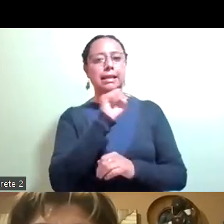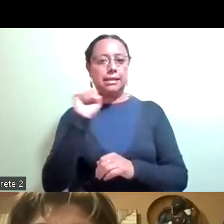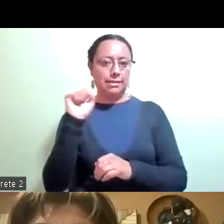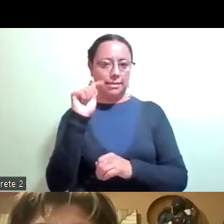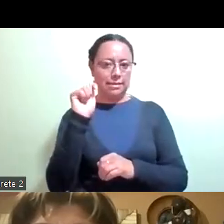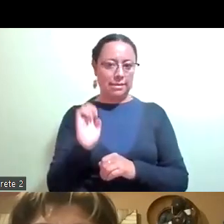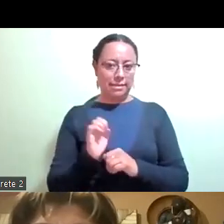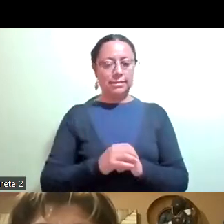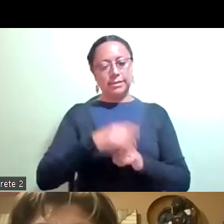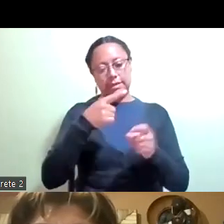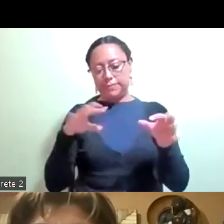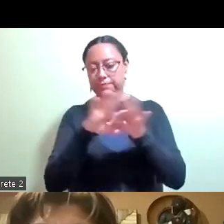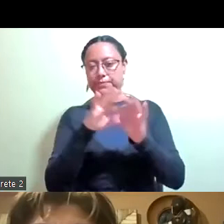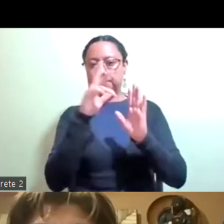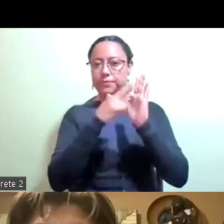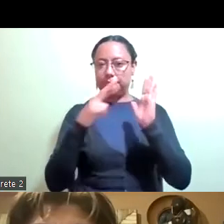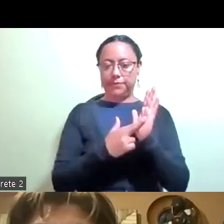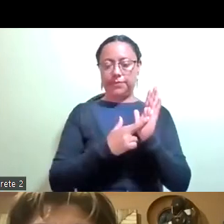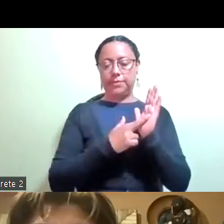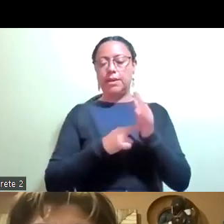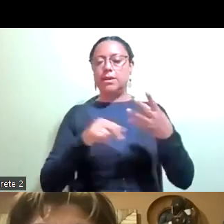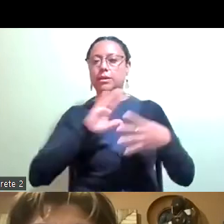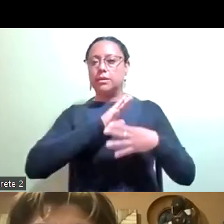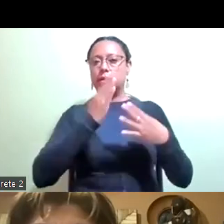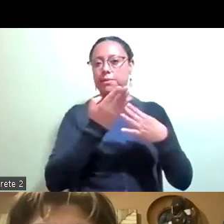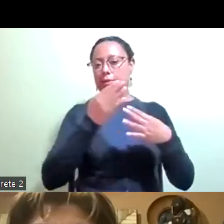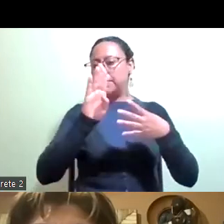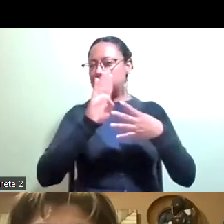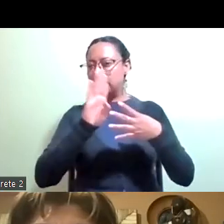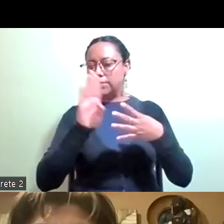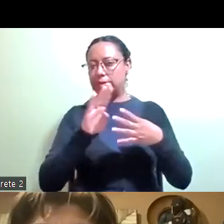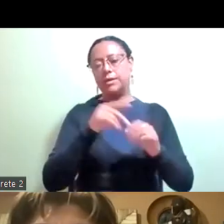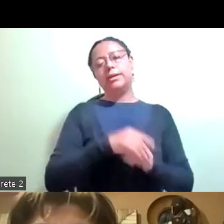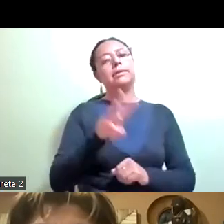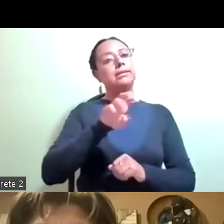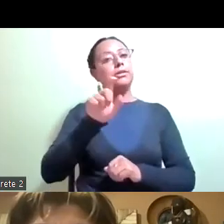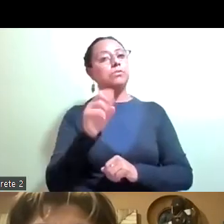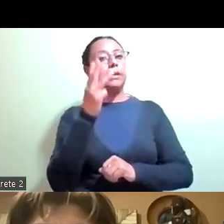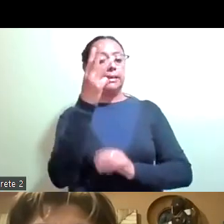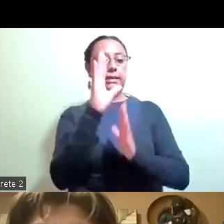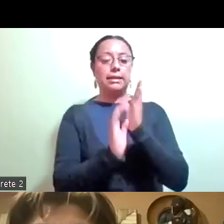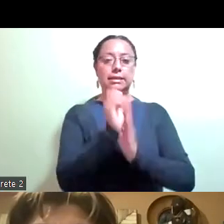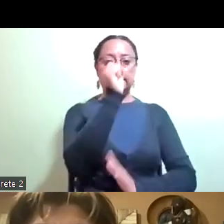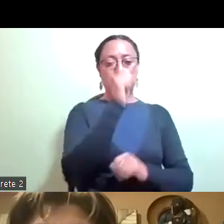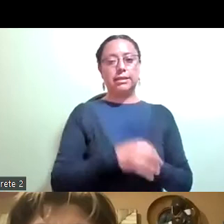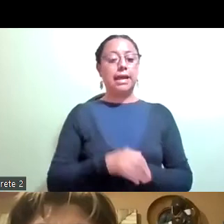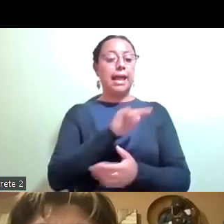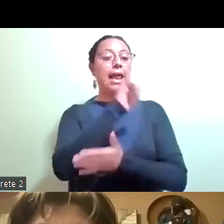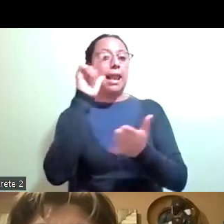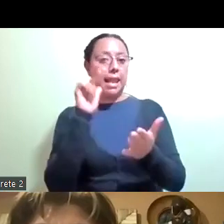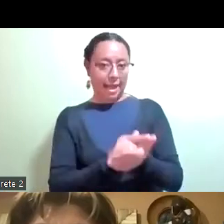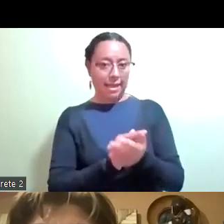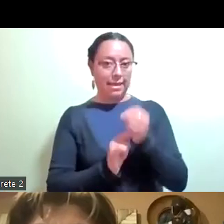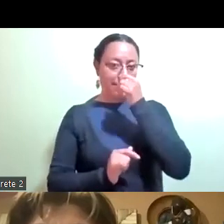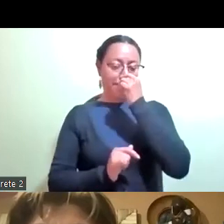del apartado B del artículo 123 constitucional de la Ley del Instituto de Seguridad y Servicios Sociales de los Trabajadores